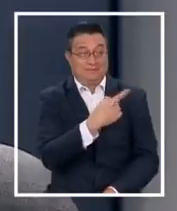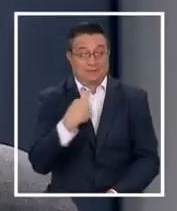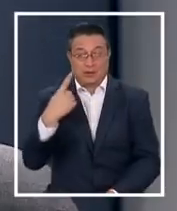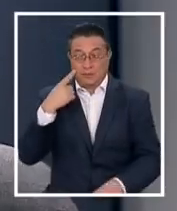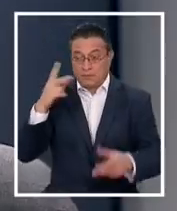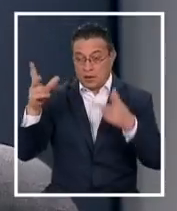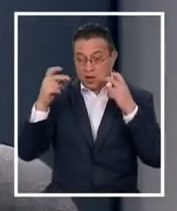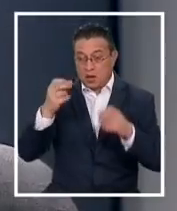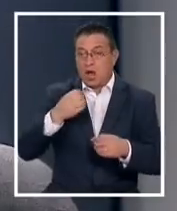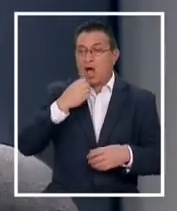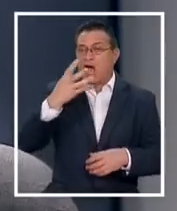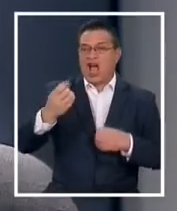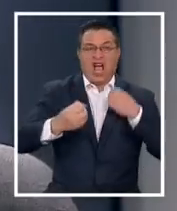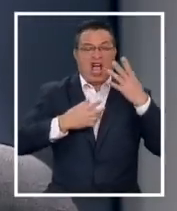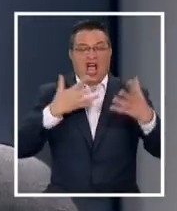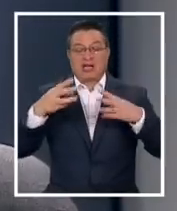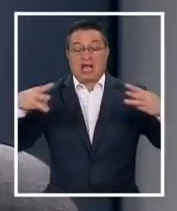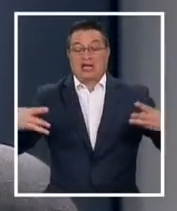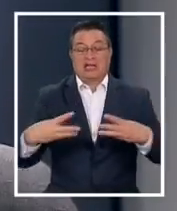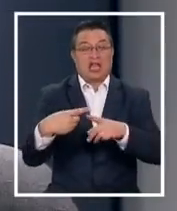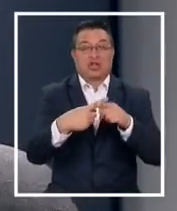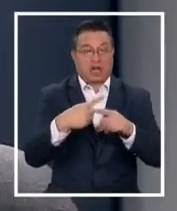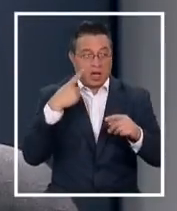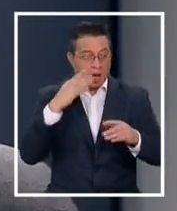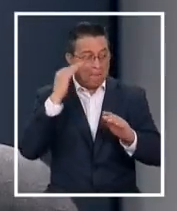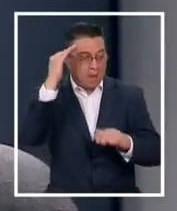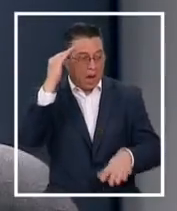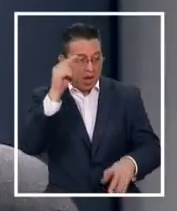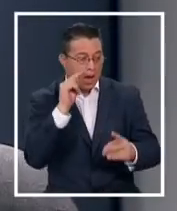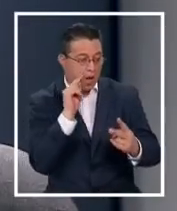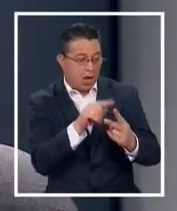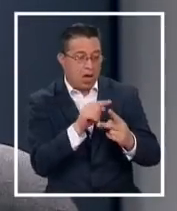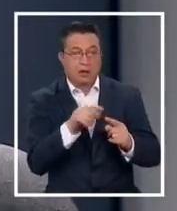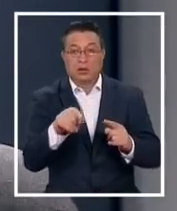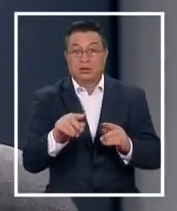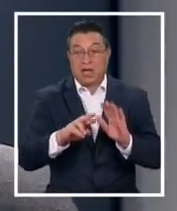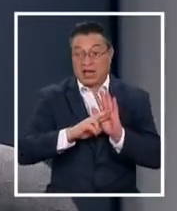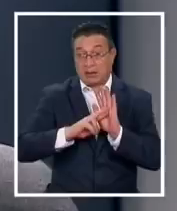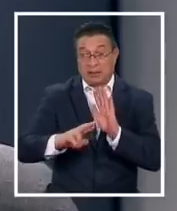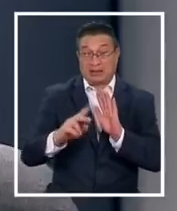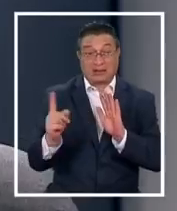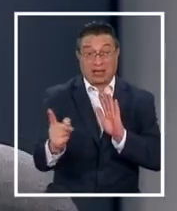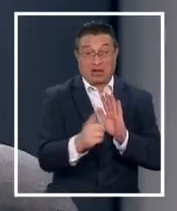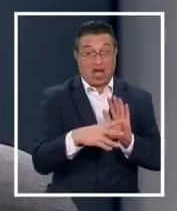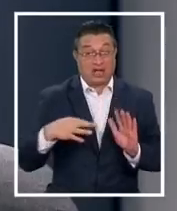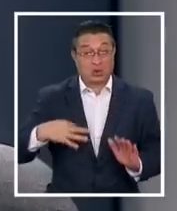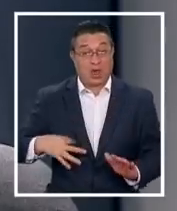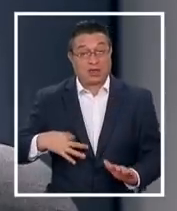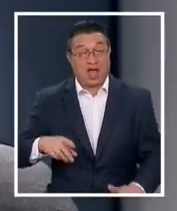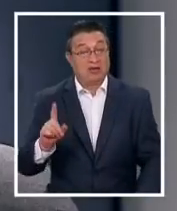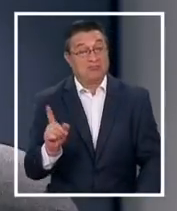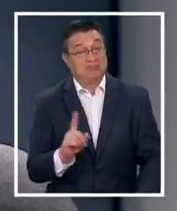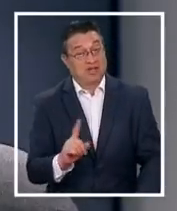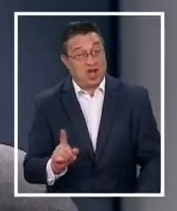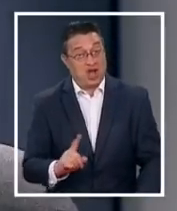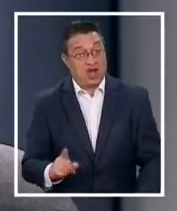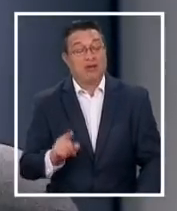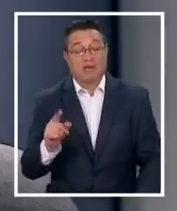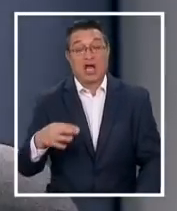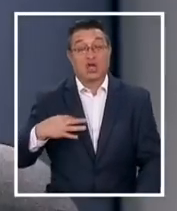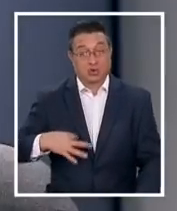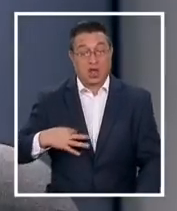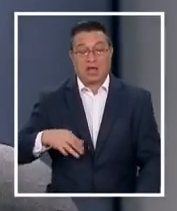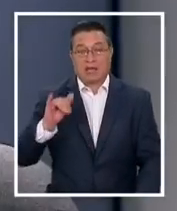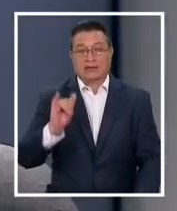quienes vociferan más, a las redes sociales, pero eso no necesariamente es representativo de la ciudadanía. Y yo creo que la ciudadanía